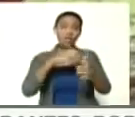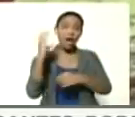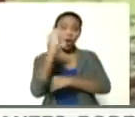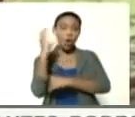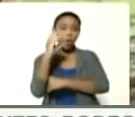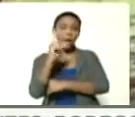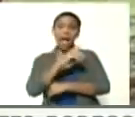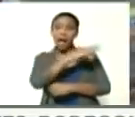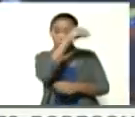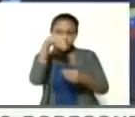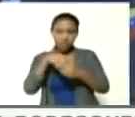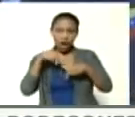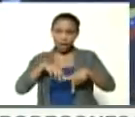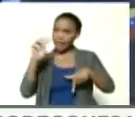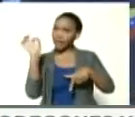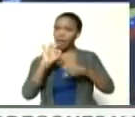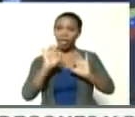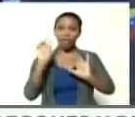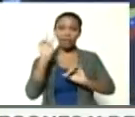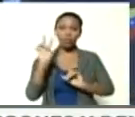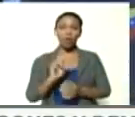nada que hacer en Venezuela.